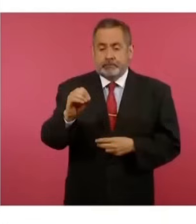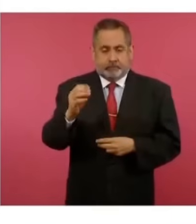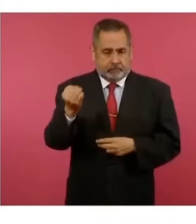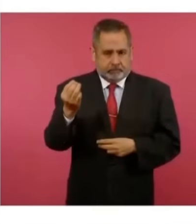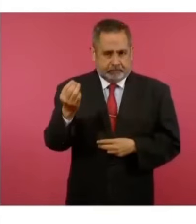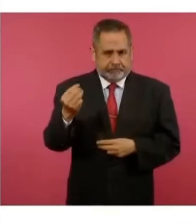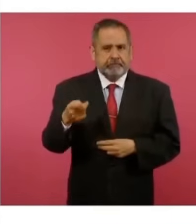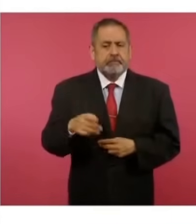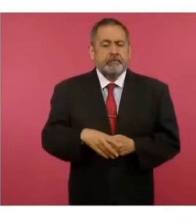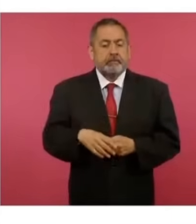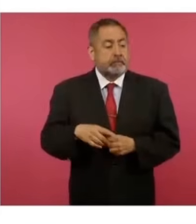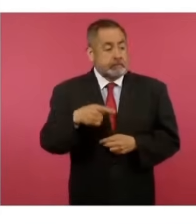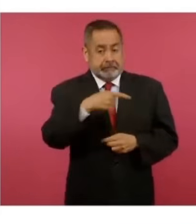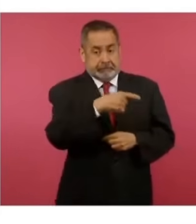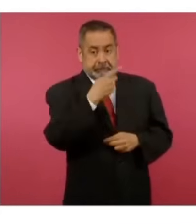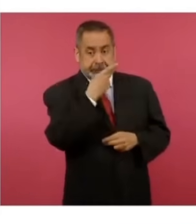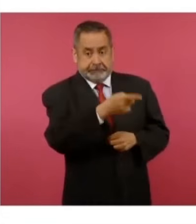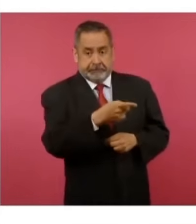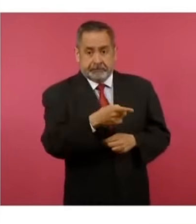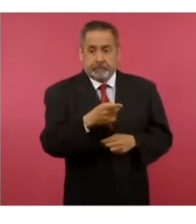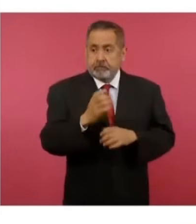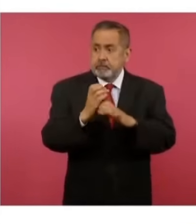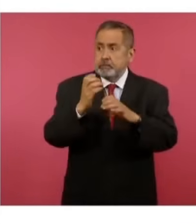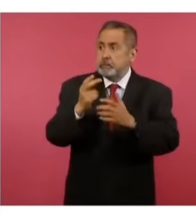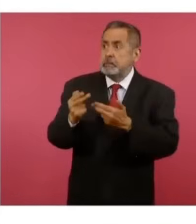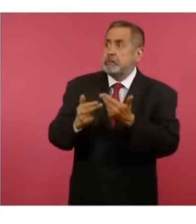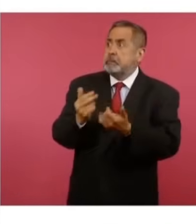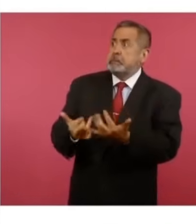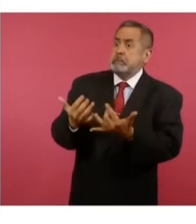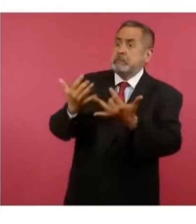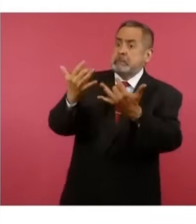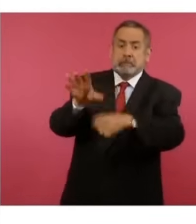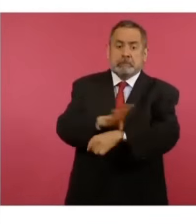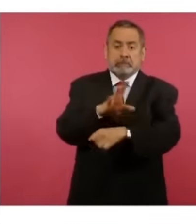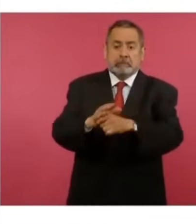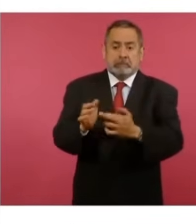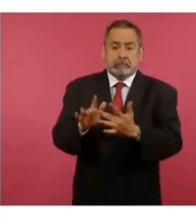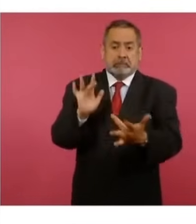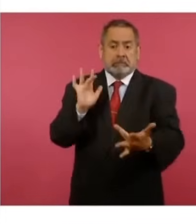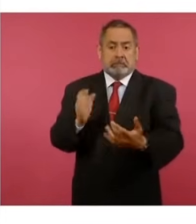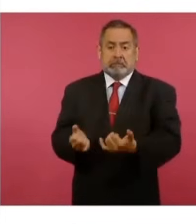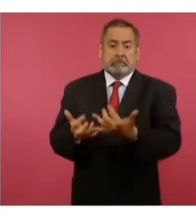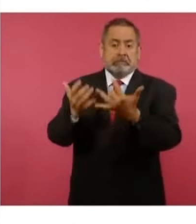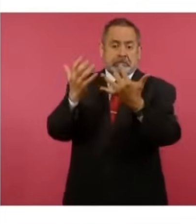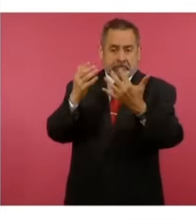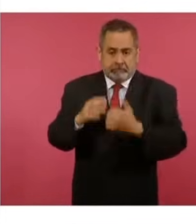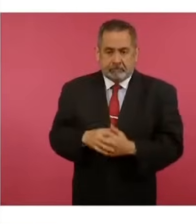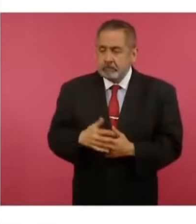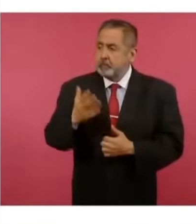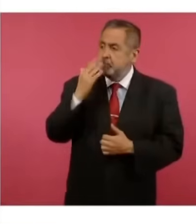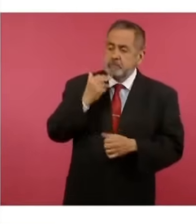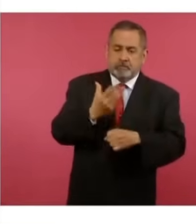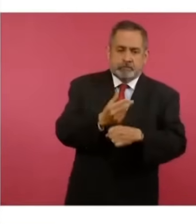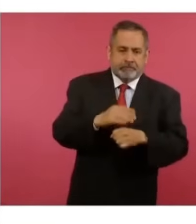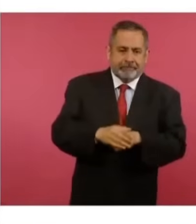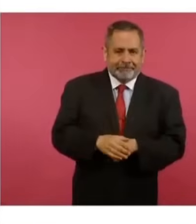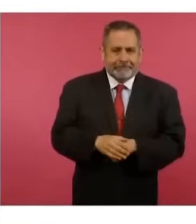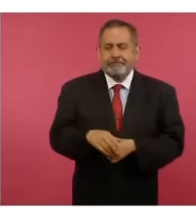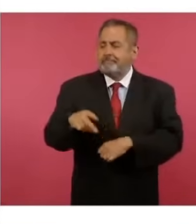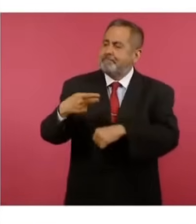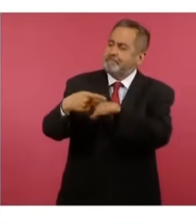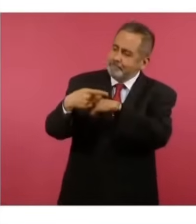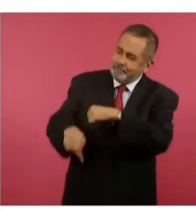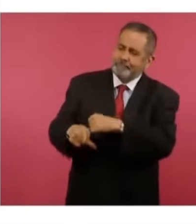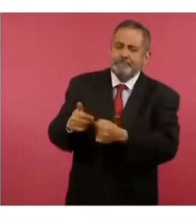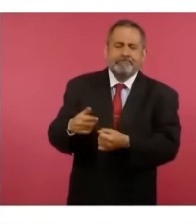dijeron, desalojan tren por presencia de humo derivado de un corto, falta de mantenimiento a los trenes, siguen poniendo en peligro la